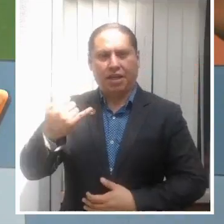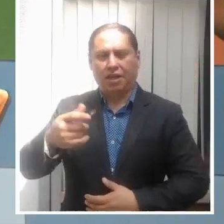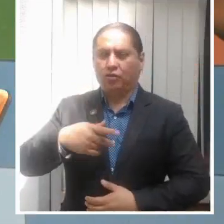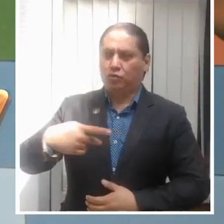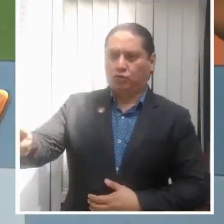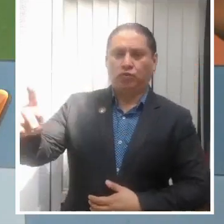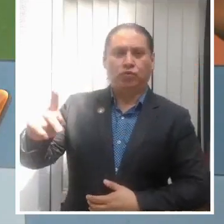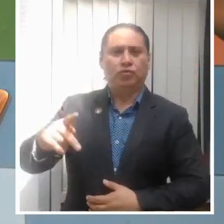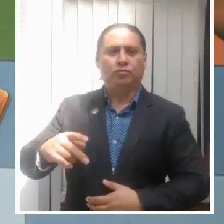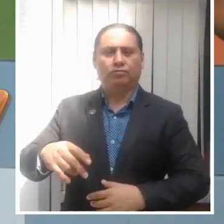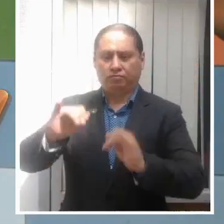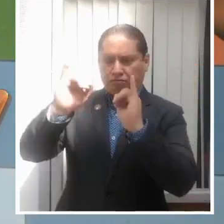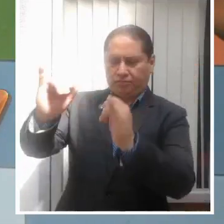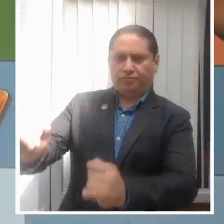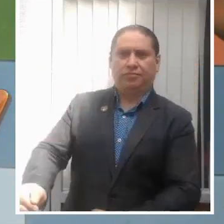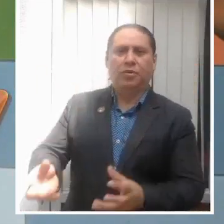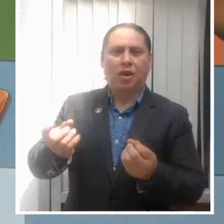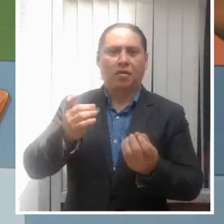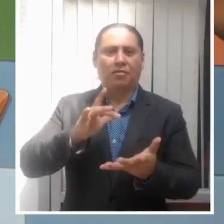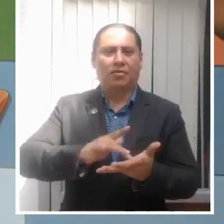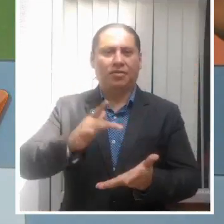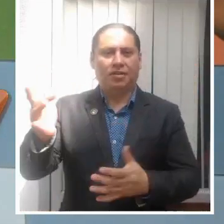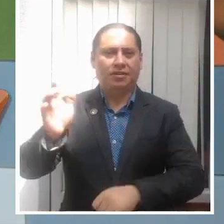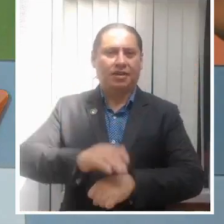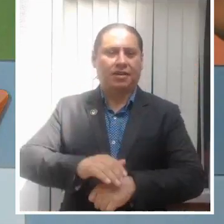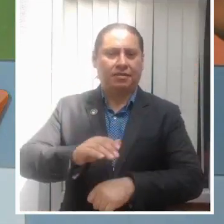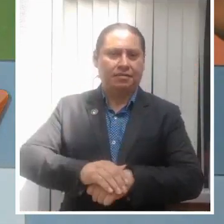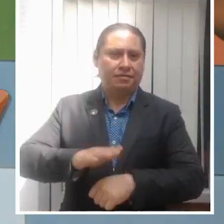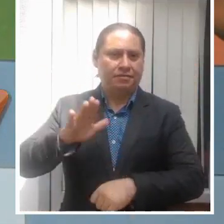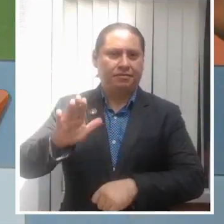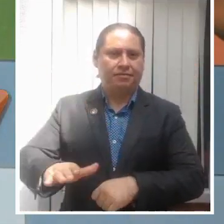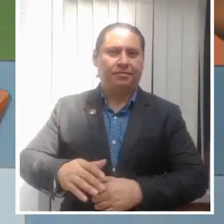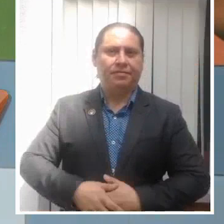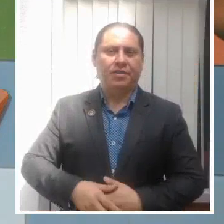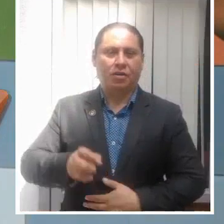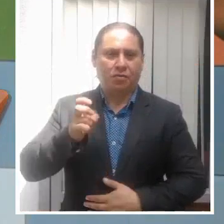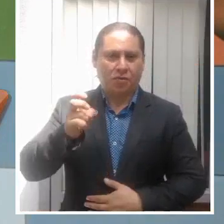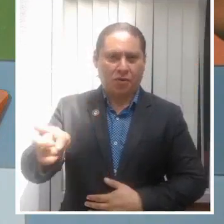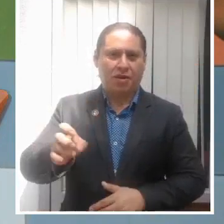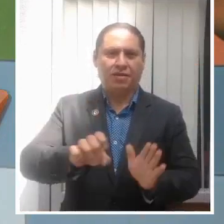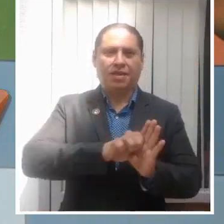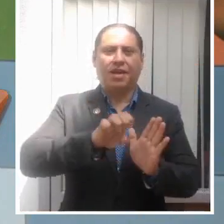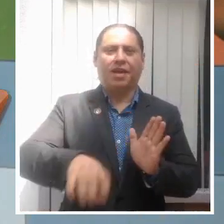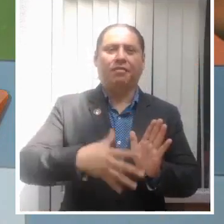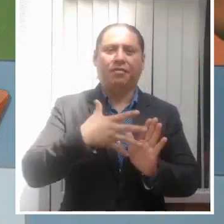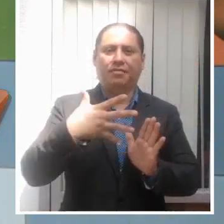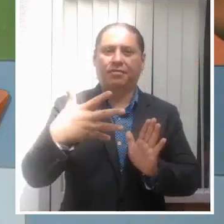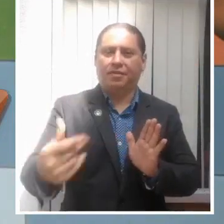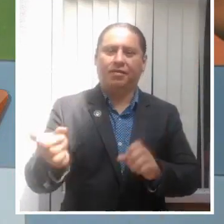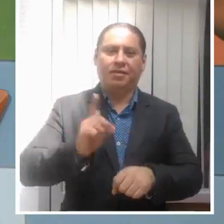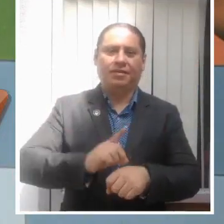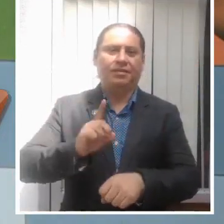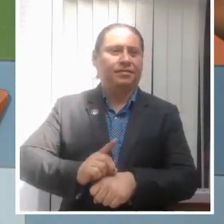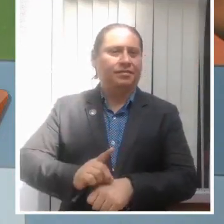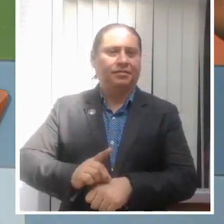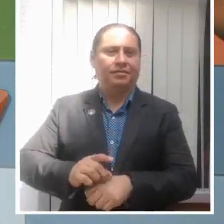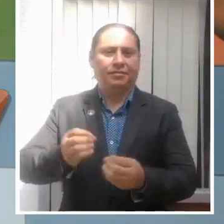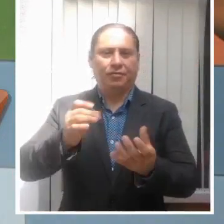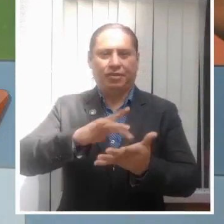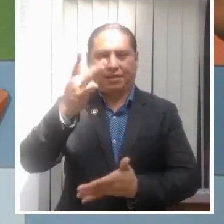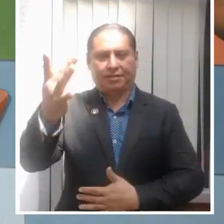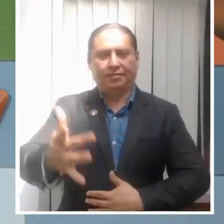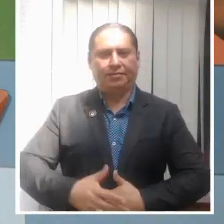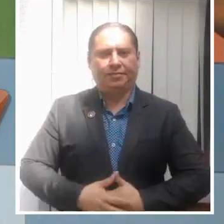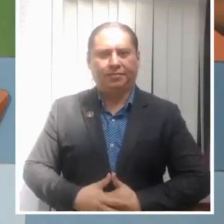persona. Muchas gracias, amiga Petrona, por este ejemplo diario que nos das en la vida. Muchas